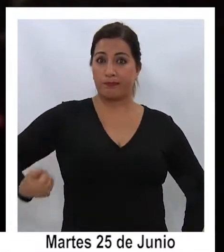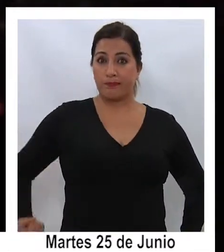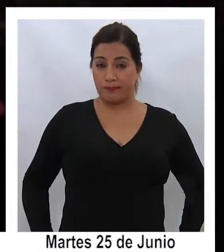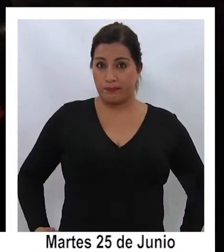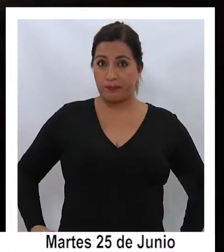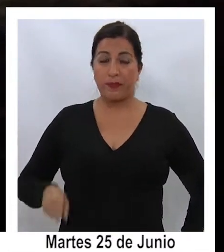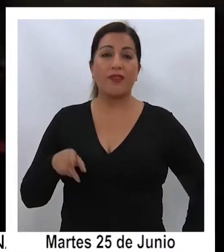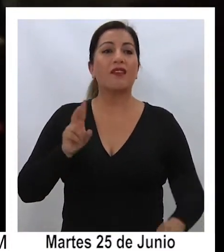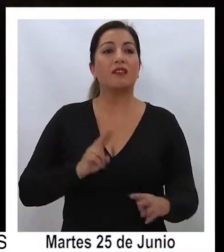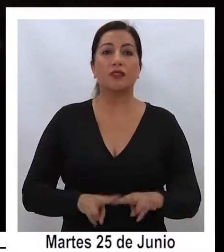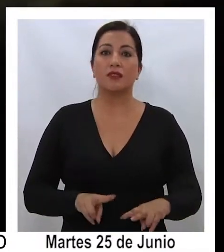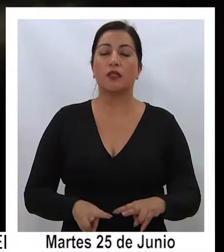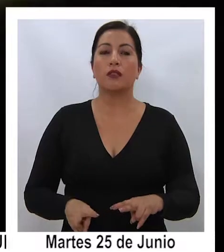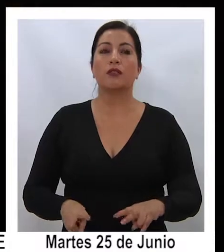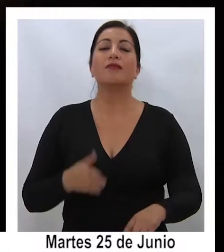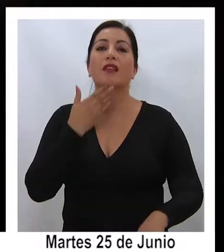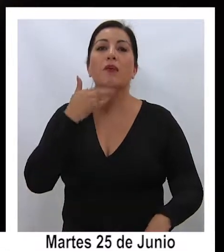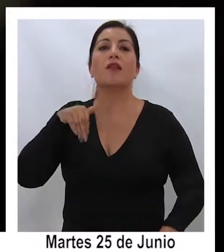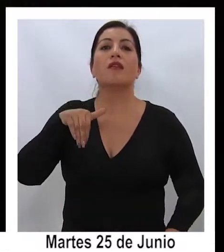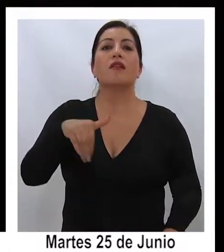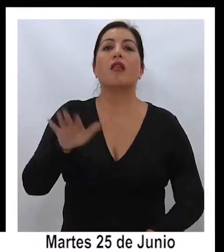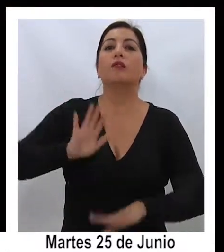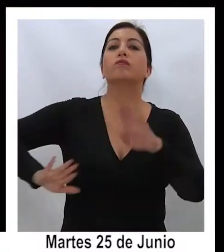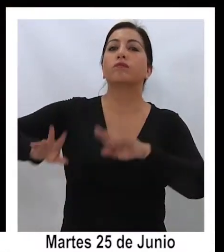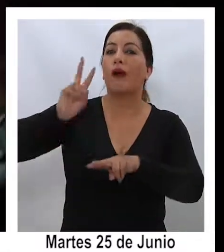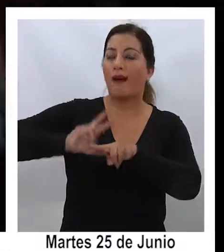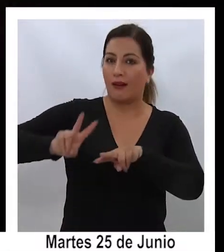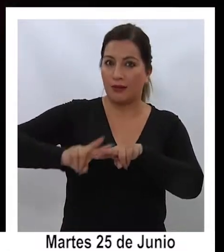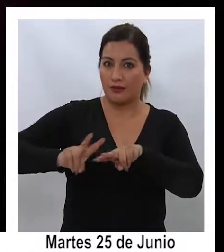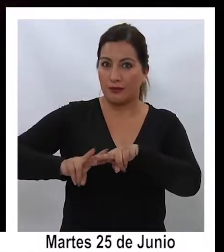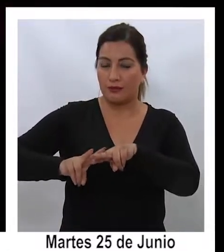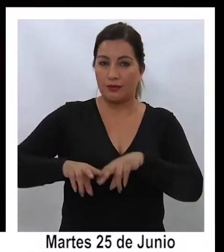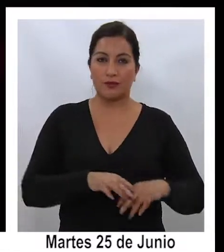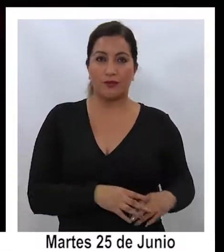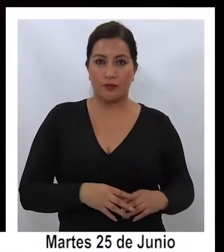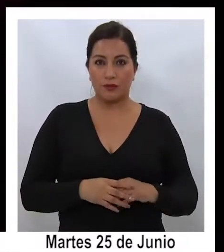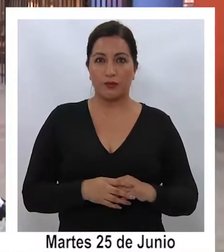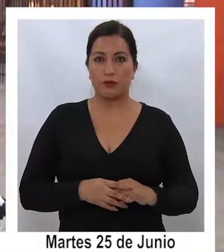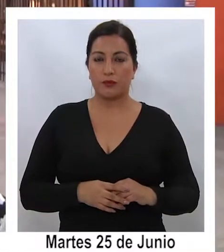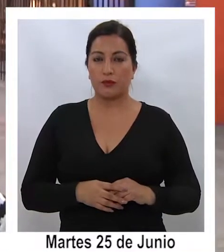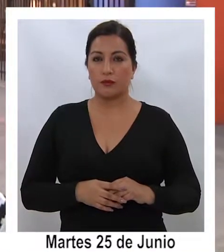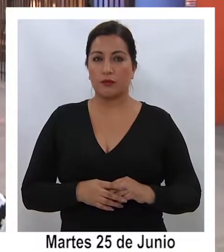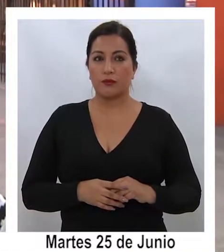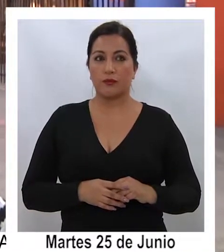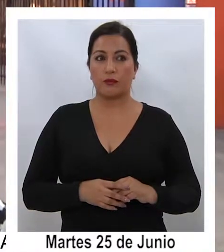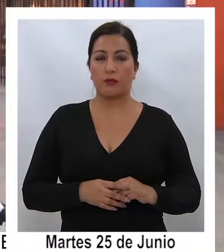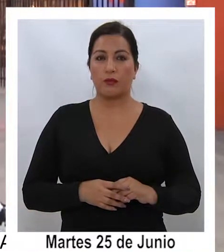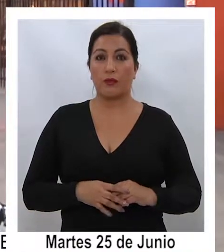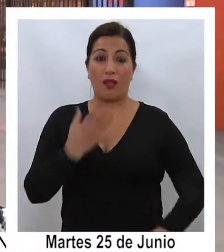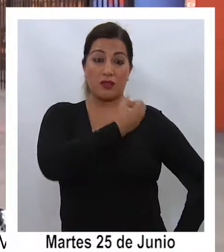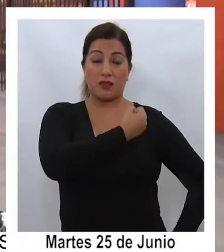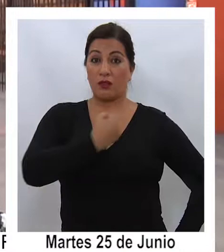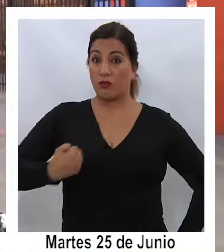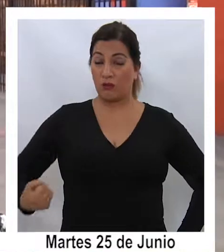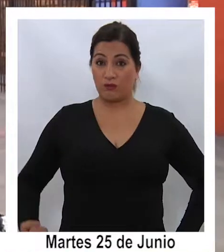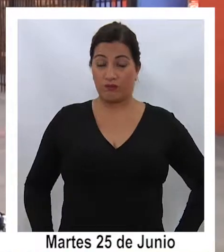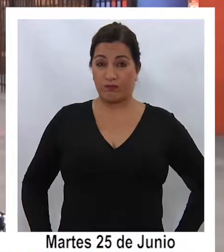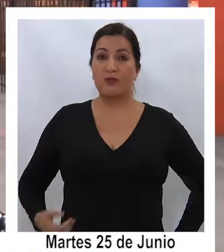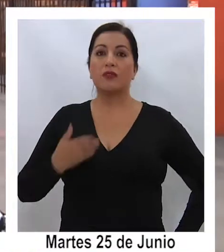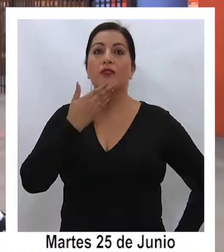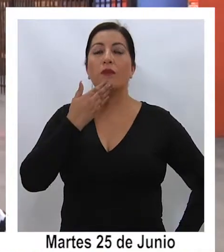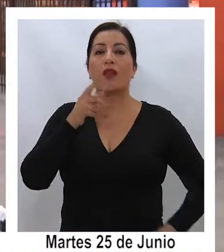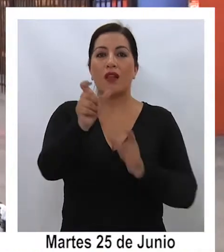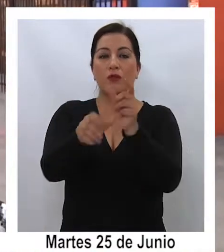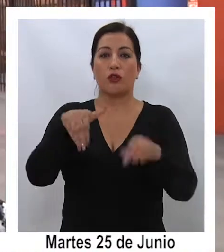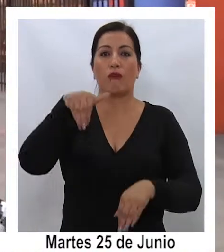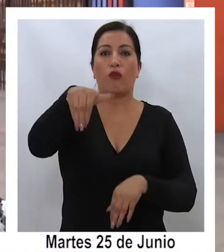seguridad y hacerle la mantención adecuada a las unidades de transporte. Usar el cinturón de seguridad, los pasajeros que